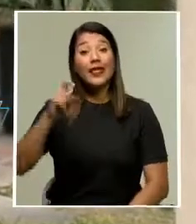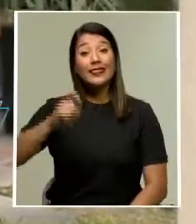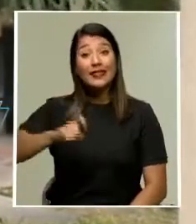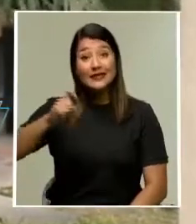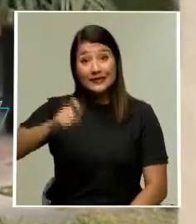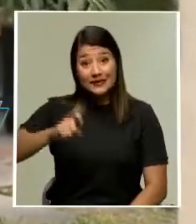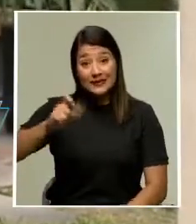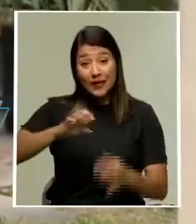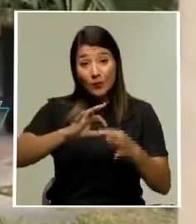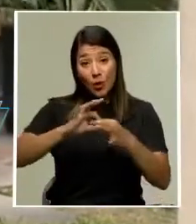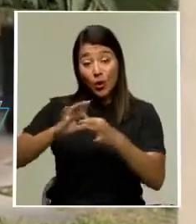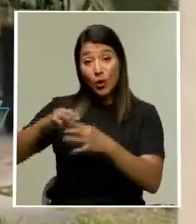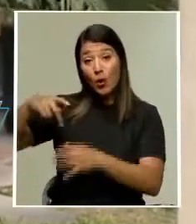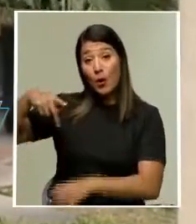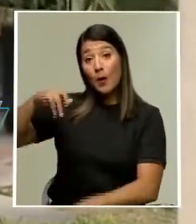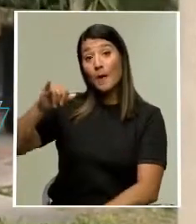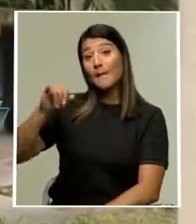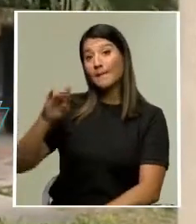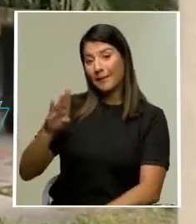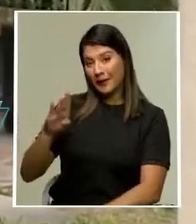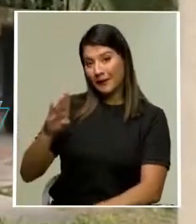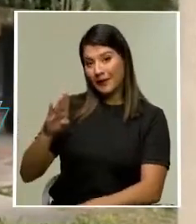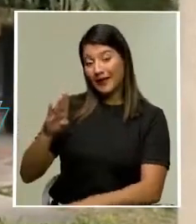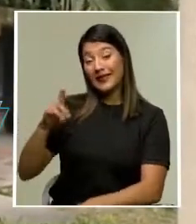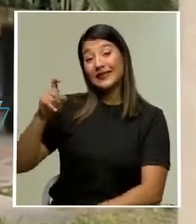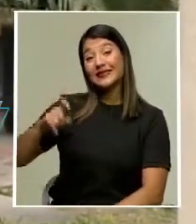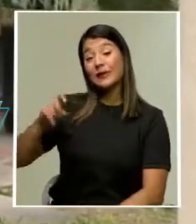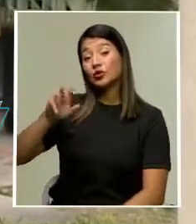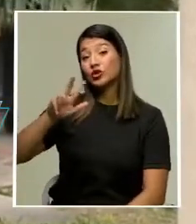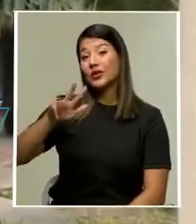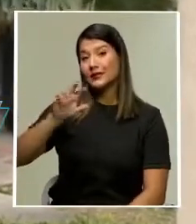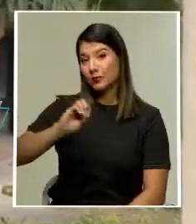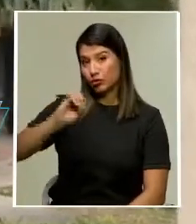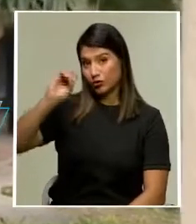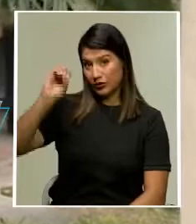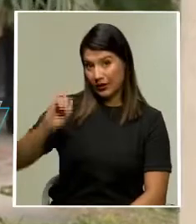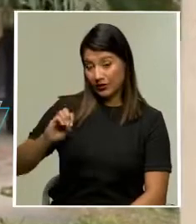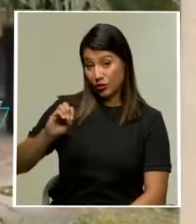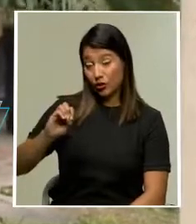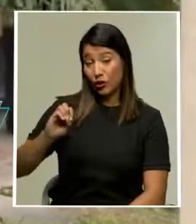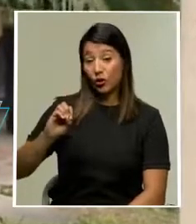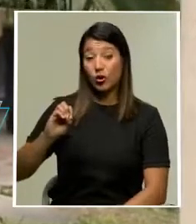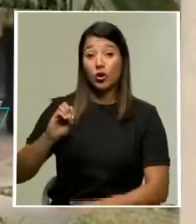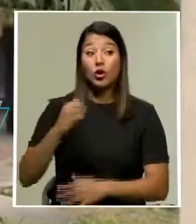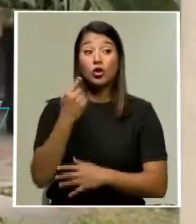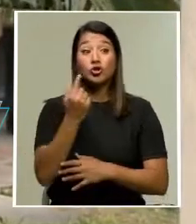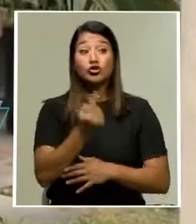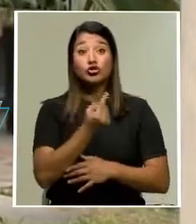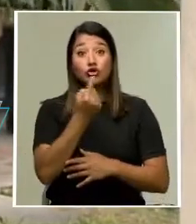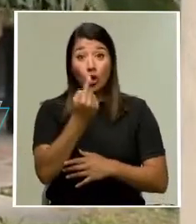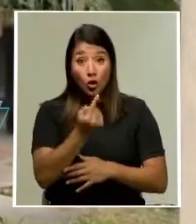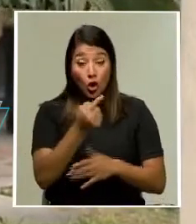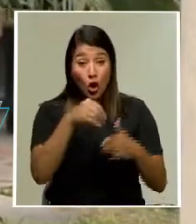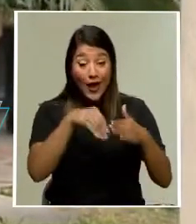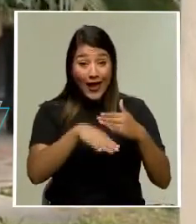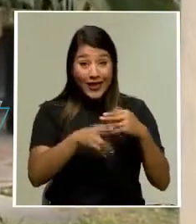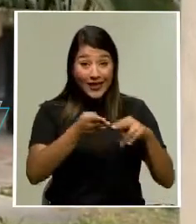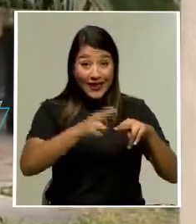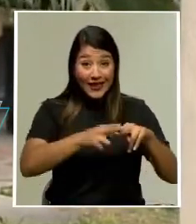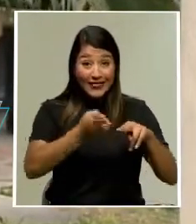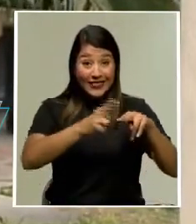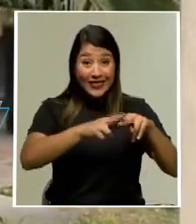Producto Interno Bruto en materia de gasto es el 3%. Solo en intereses estamos pagando el